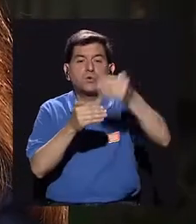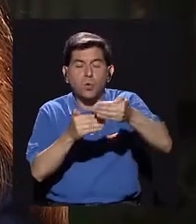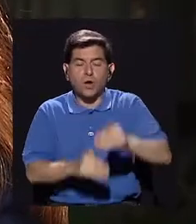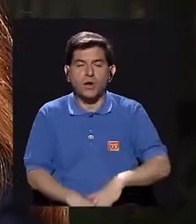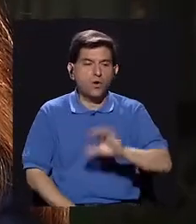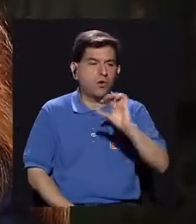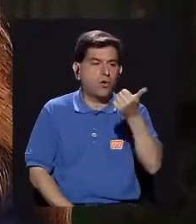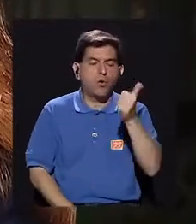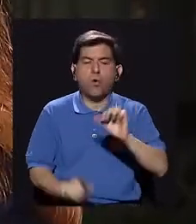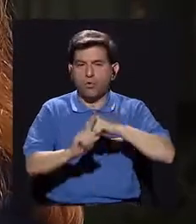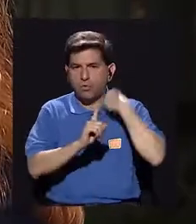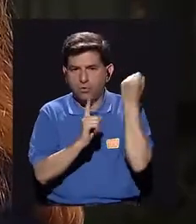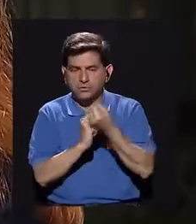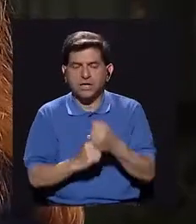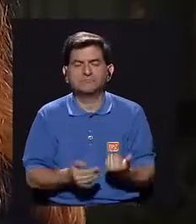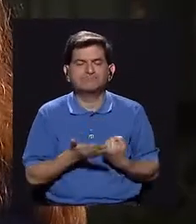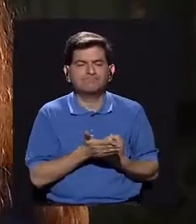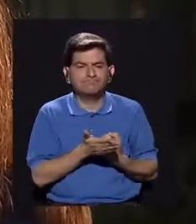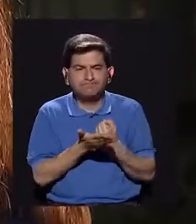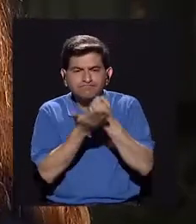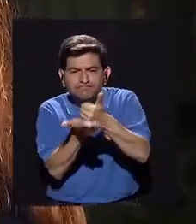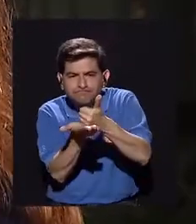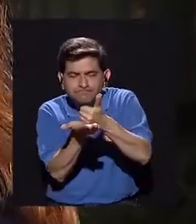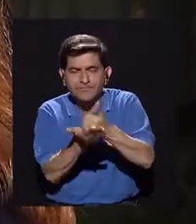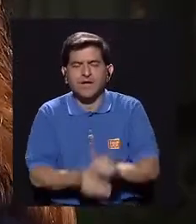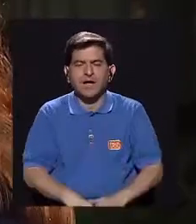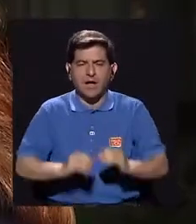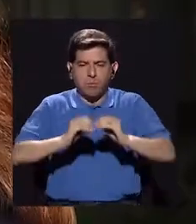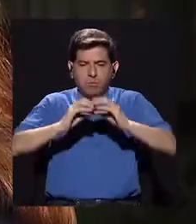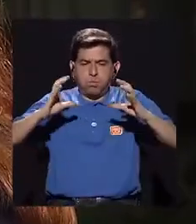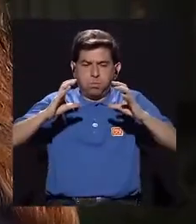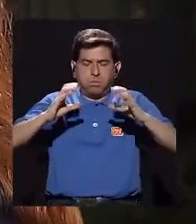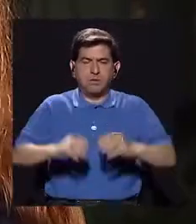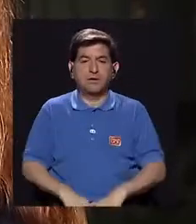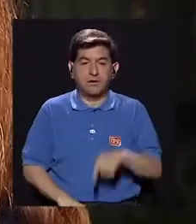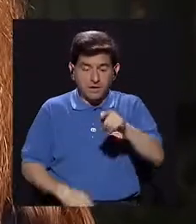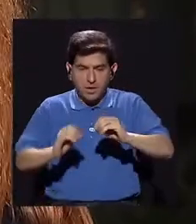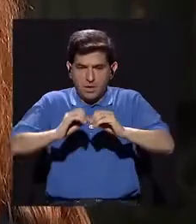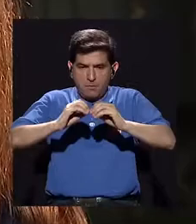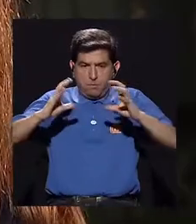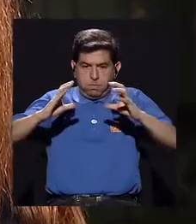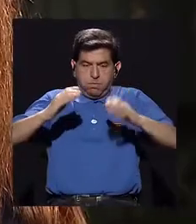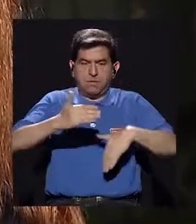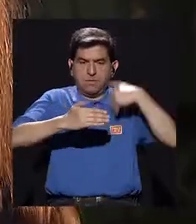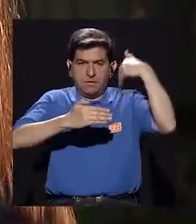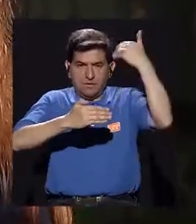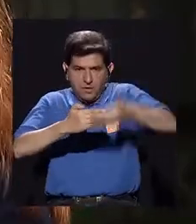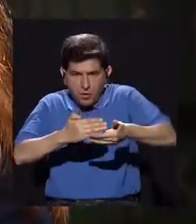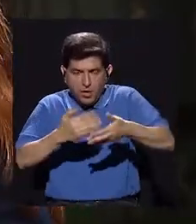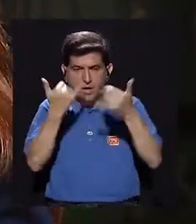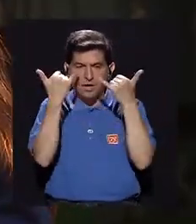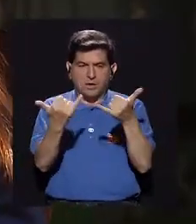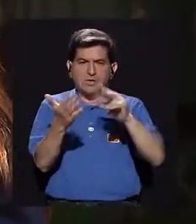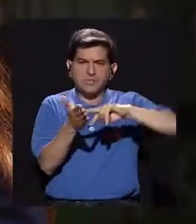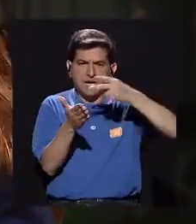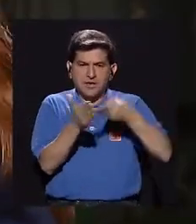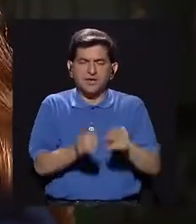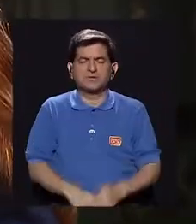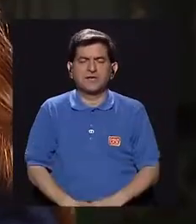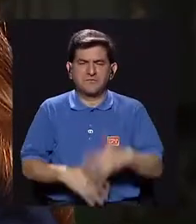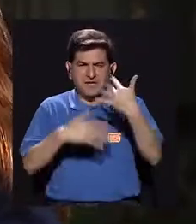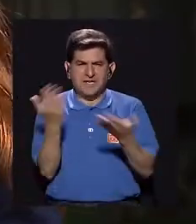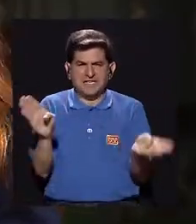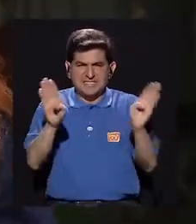luego va a haber otra serie de factores que van a favorecer que haya inflamación, y esta inflamación posteriormente va a llevar a lo